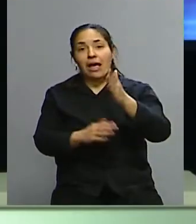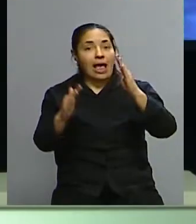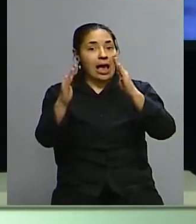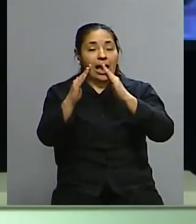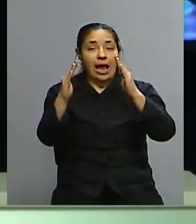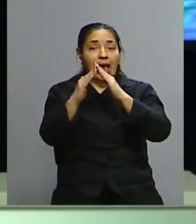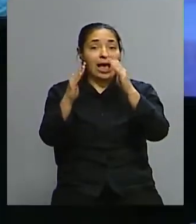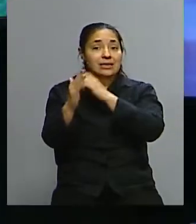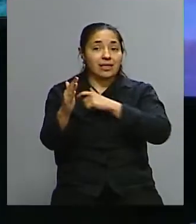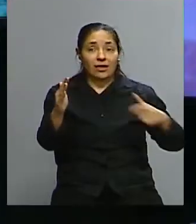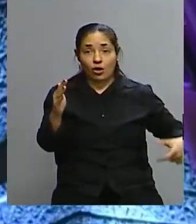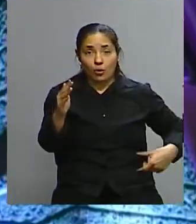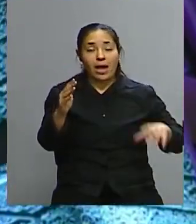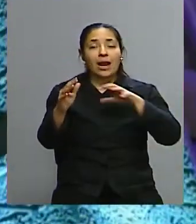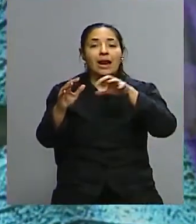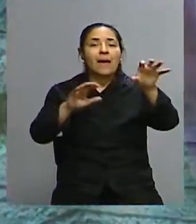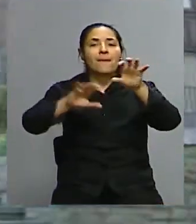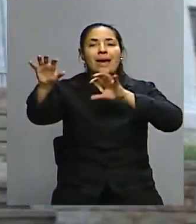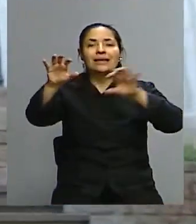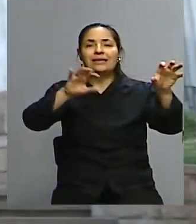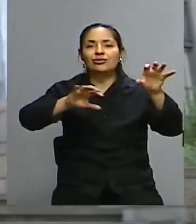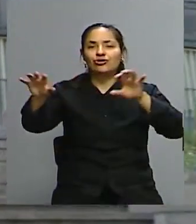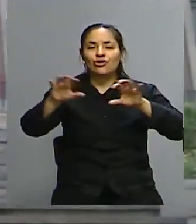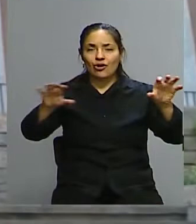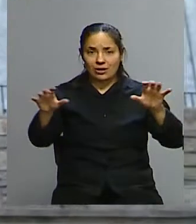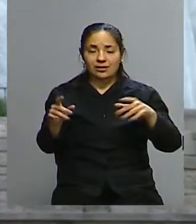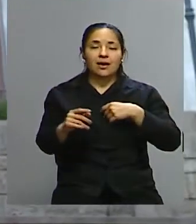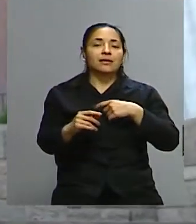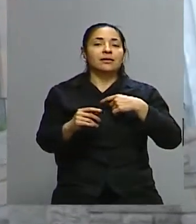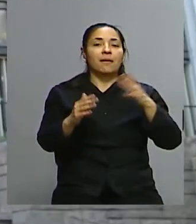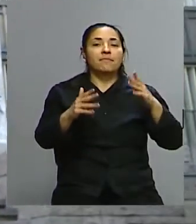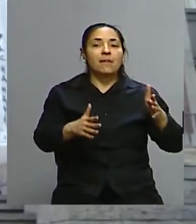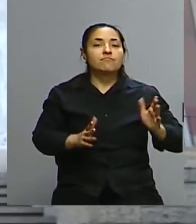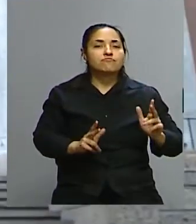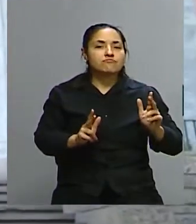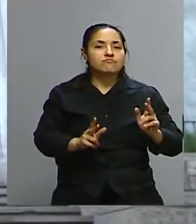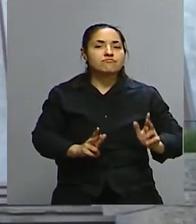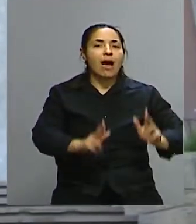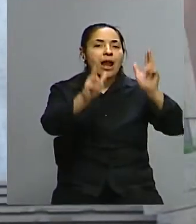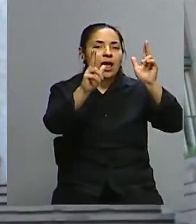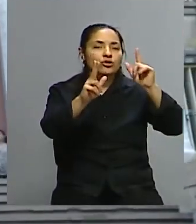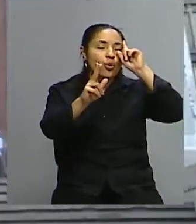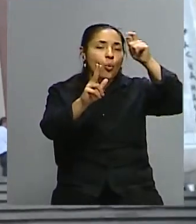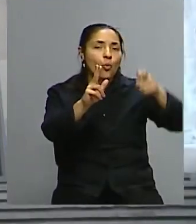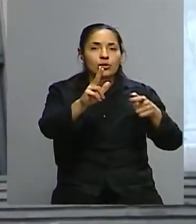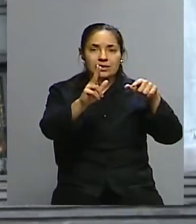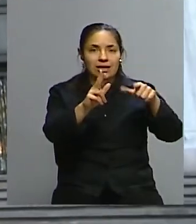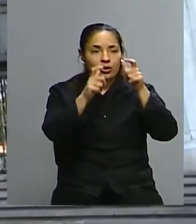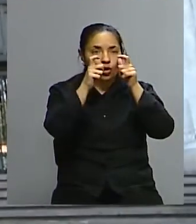todas las reparticiones que hay en Casa de Gobierno, el Palacio Judicial y demás, son las que están sujetas al